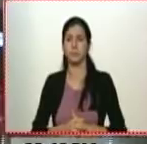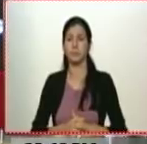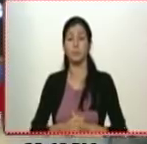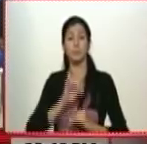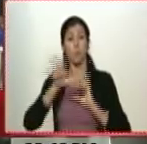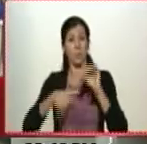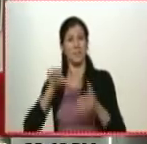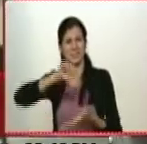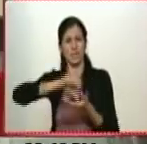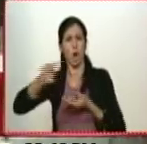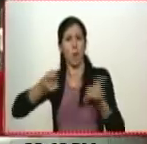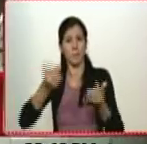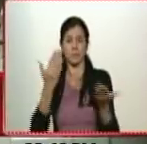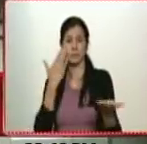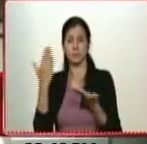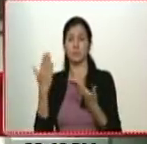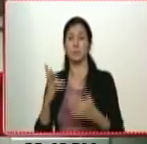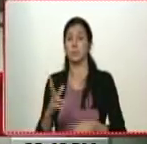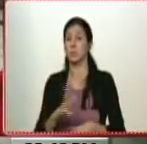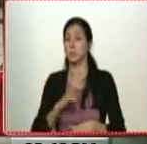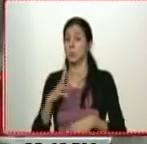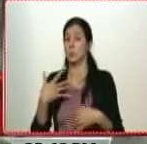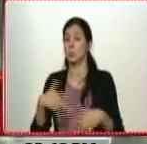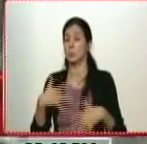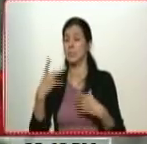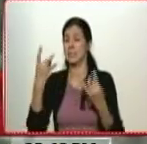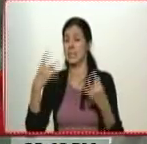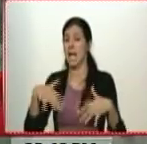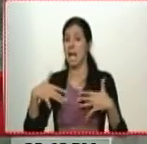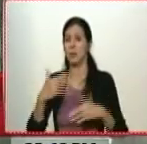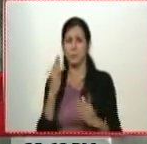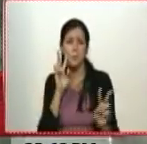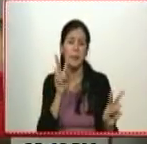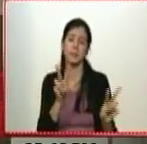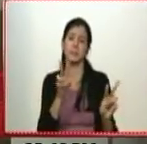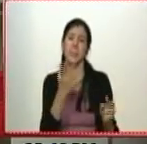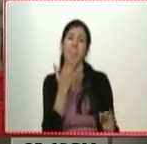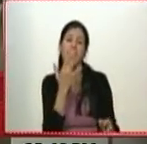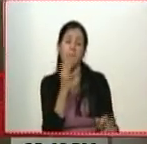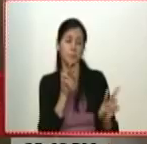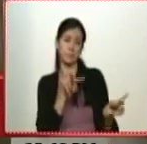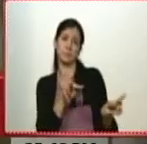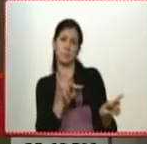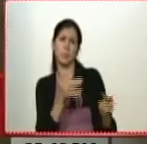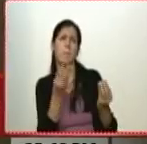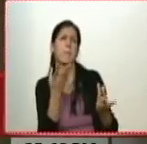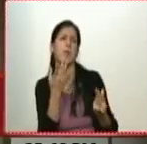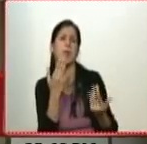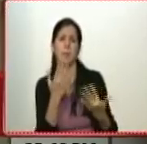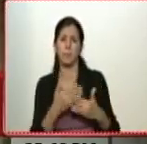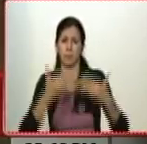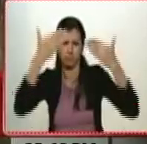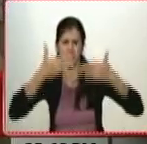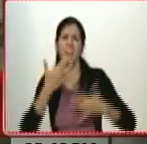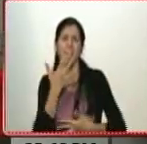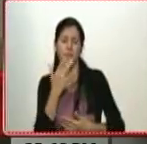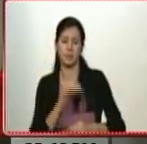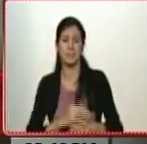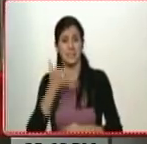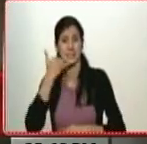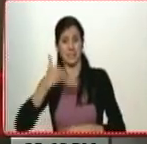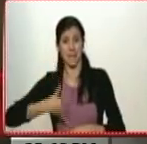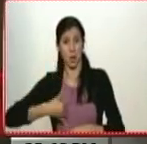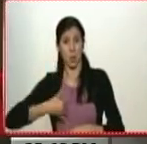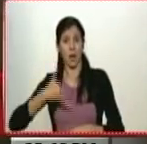Comprar en este centro comercial es un lujo para los caraqueños. Ver desde las vidrieras como, por ejemplo, un teléfono celular, aunque